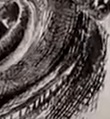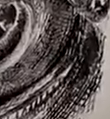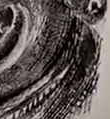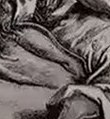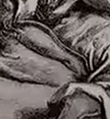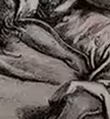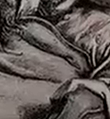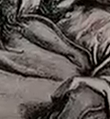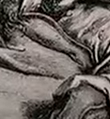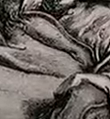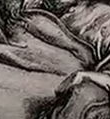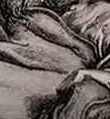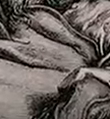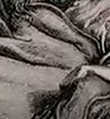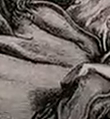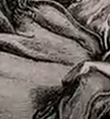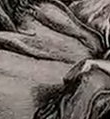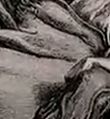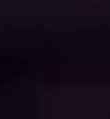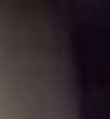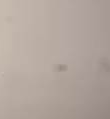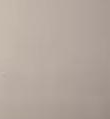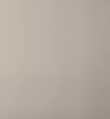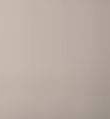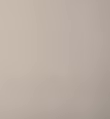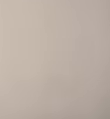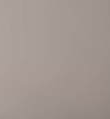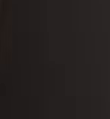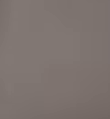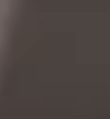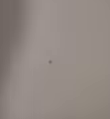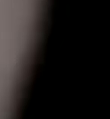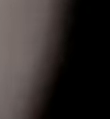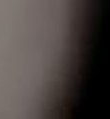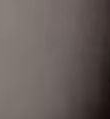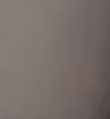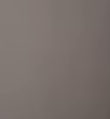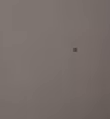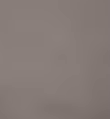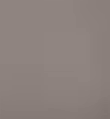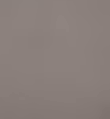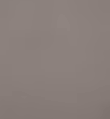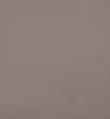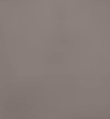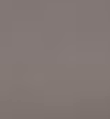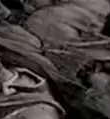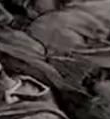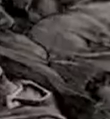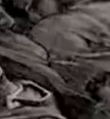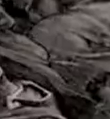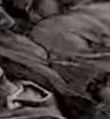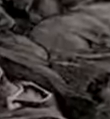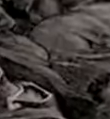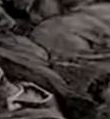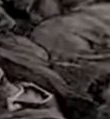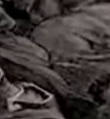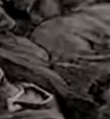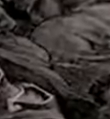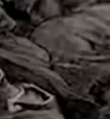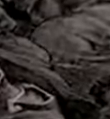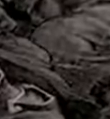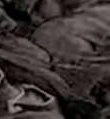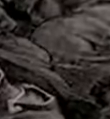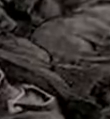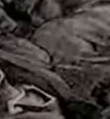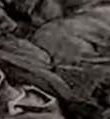ridículo, miedo a la enfermedad. Se dice que detrás de cada uno de nuestros miedos o temores, lo que